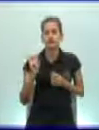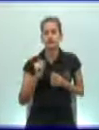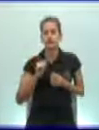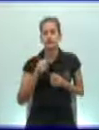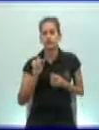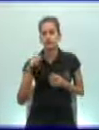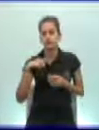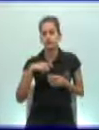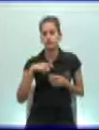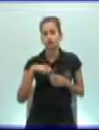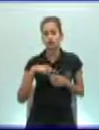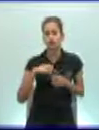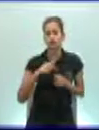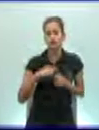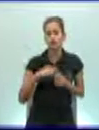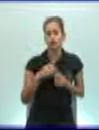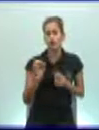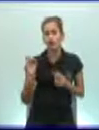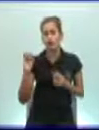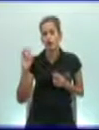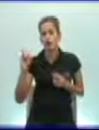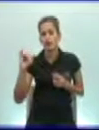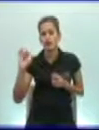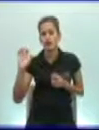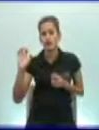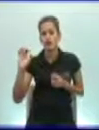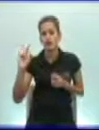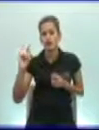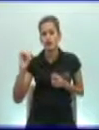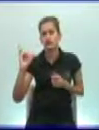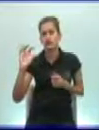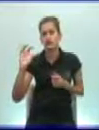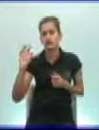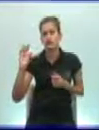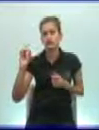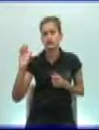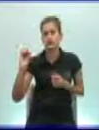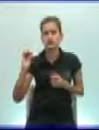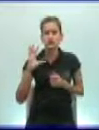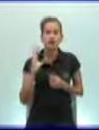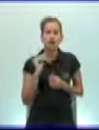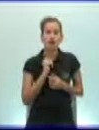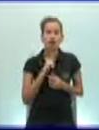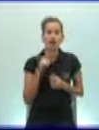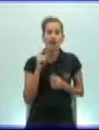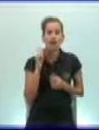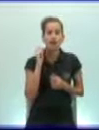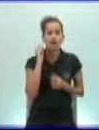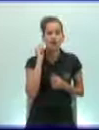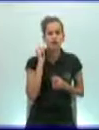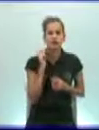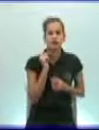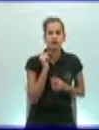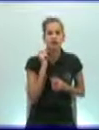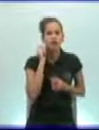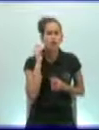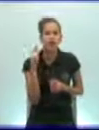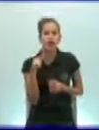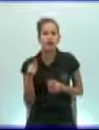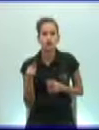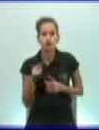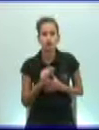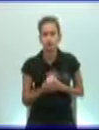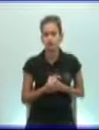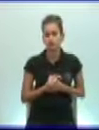palenque. Acá el núcleo del predicado es la forma verbal vivirían. Fíjense que acá en este caso